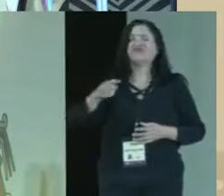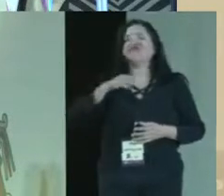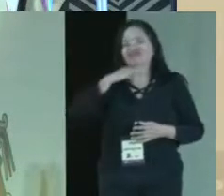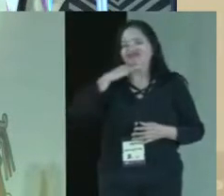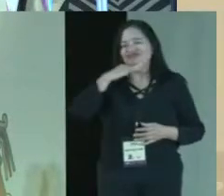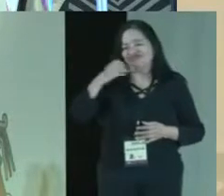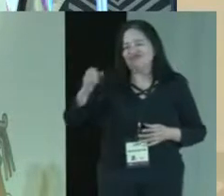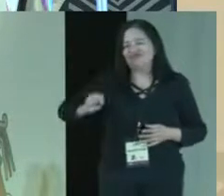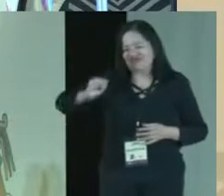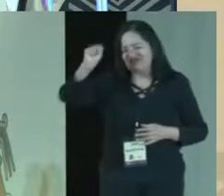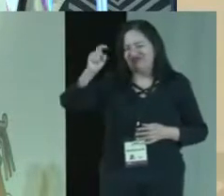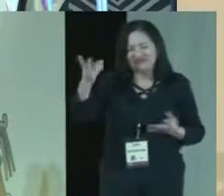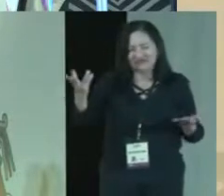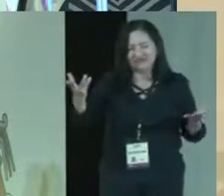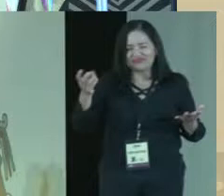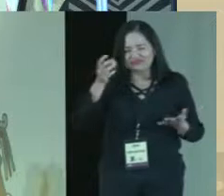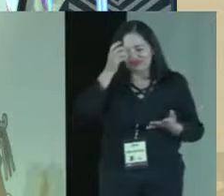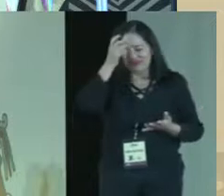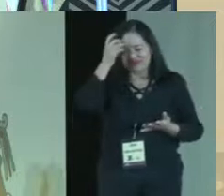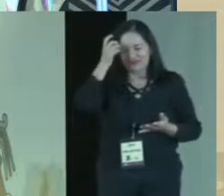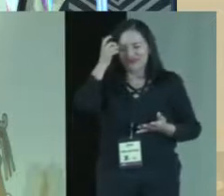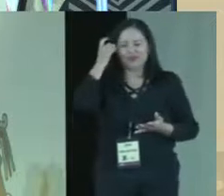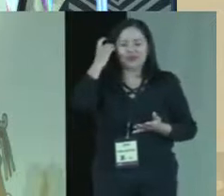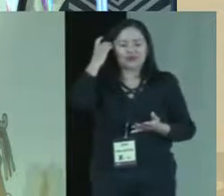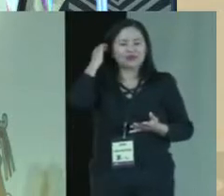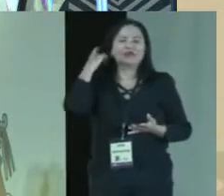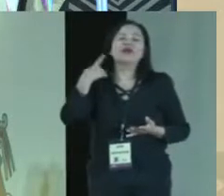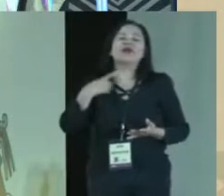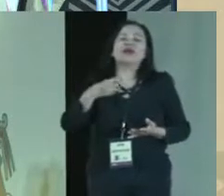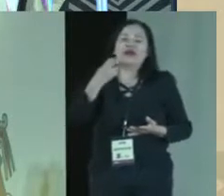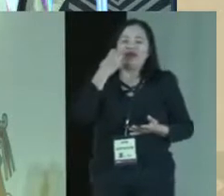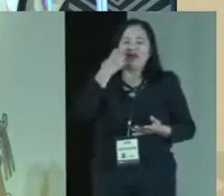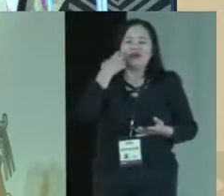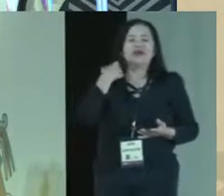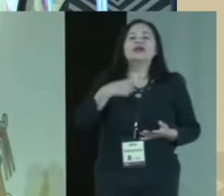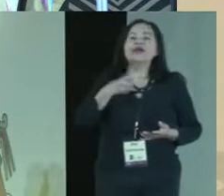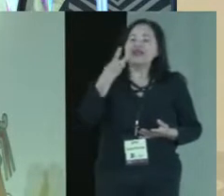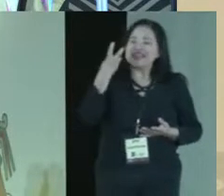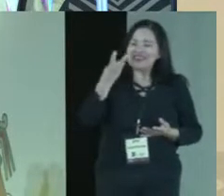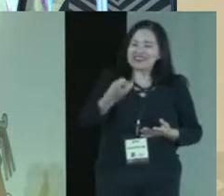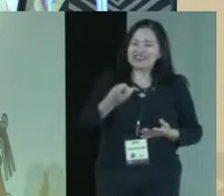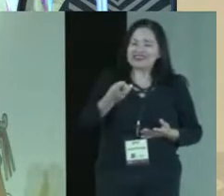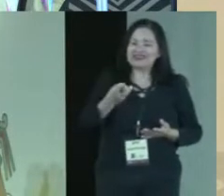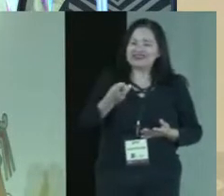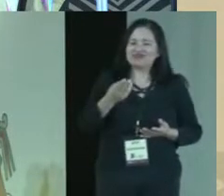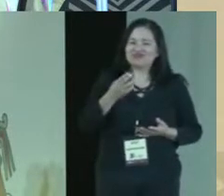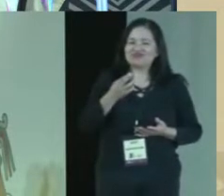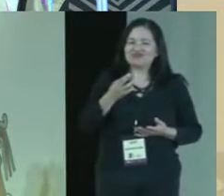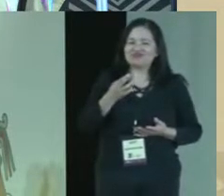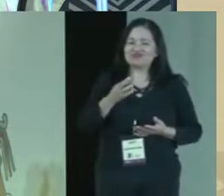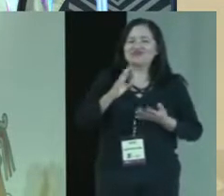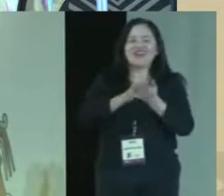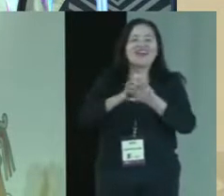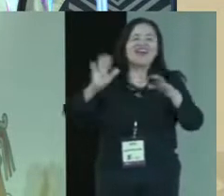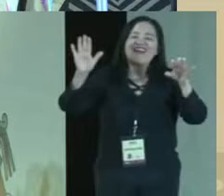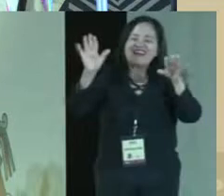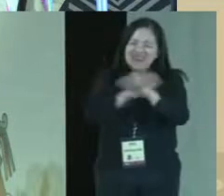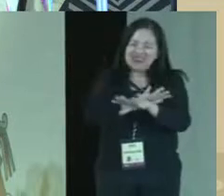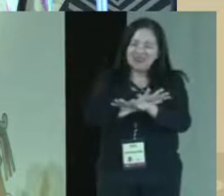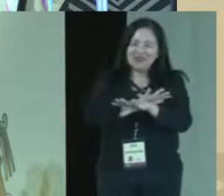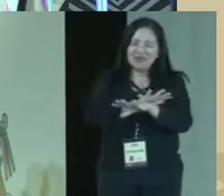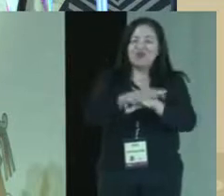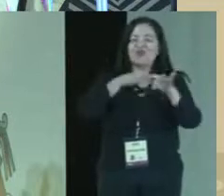y lo sigue siendo. Ese tipo de cosas, instrumentar una reforma laboral que